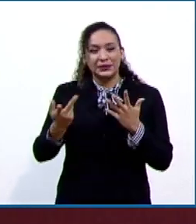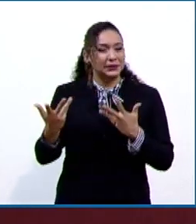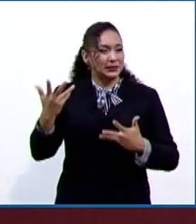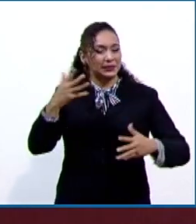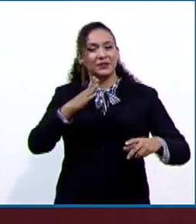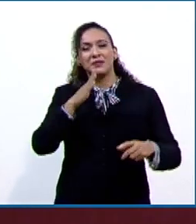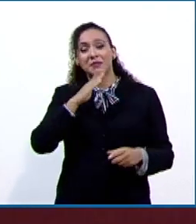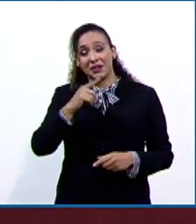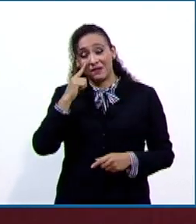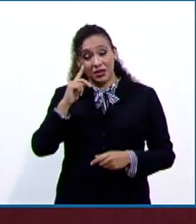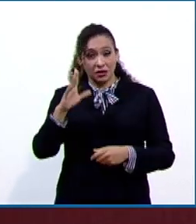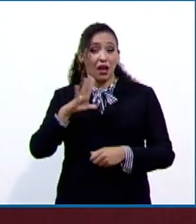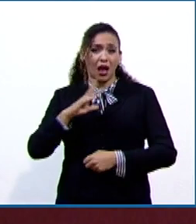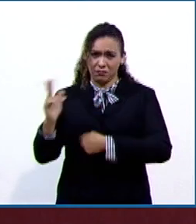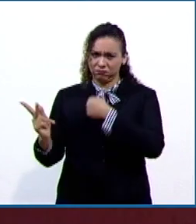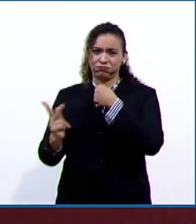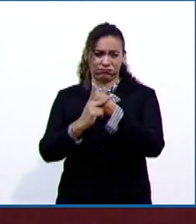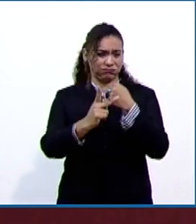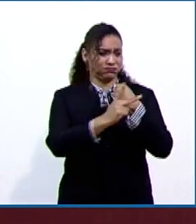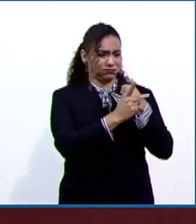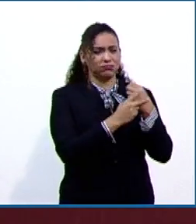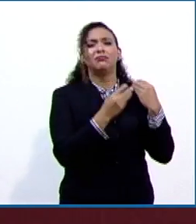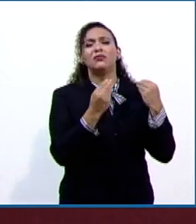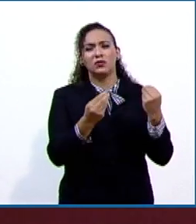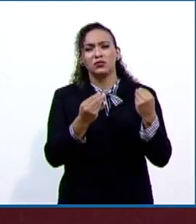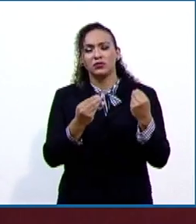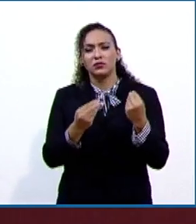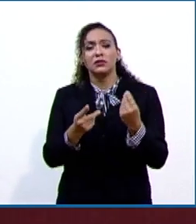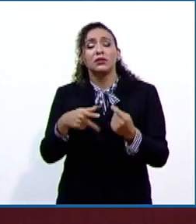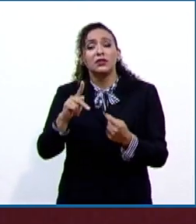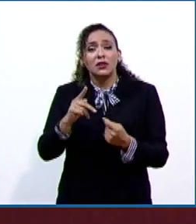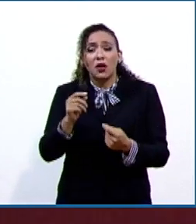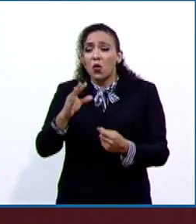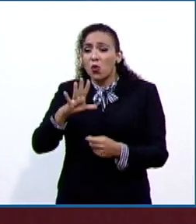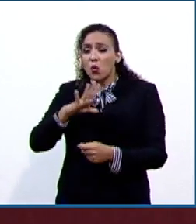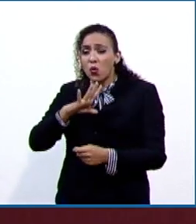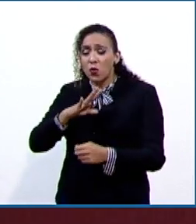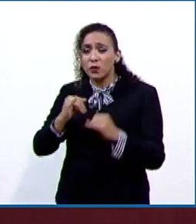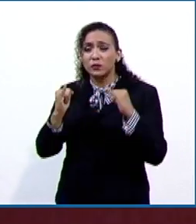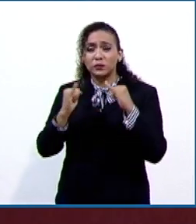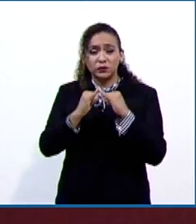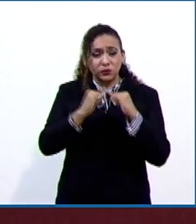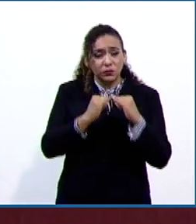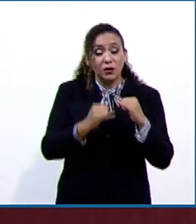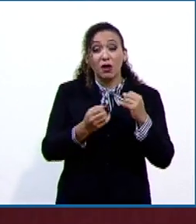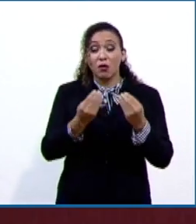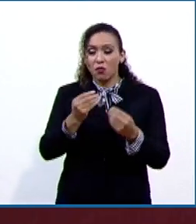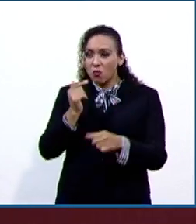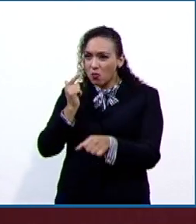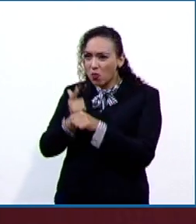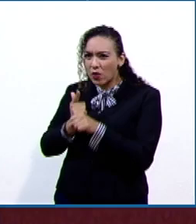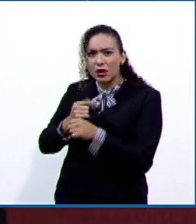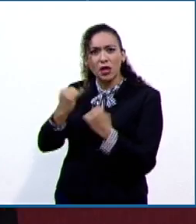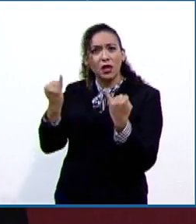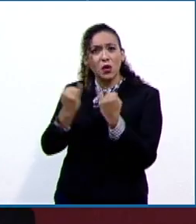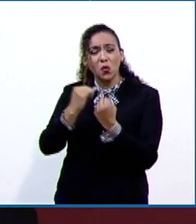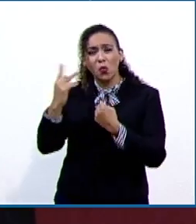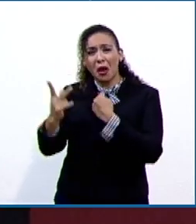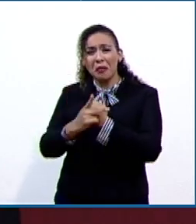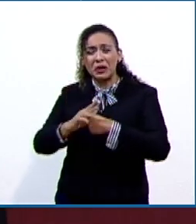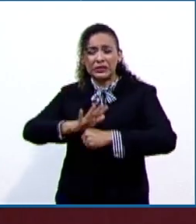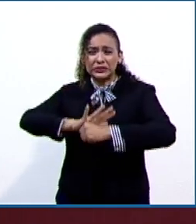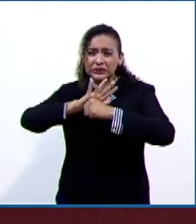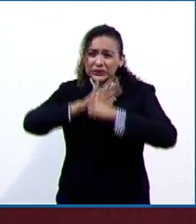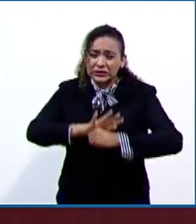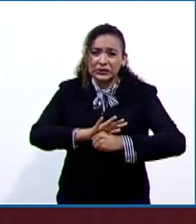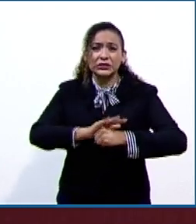nuestros países, las instituciones muestran señales de un estrés que resulta del acoso